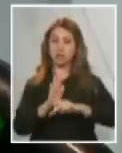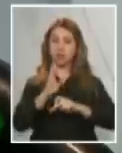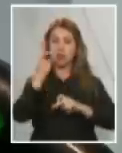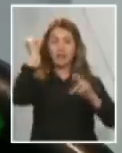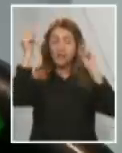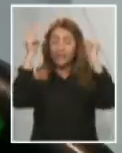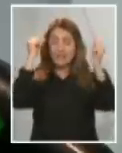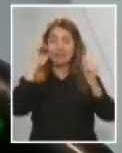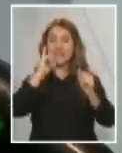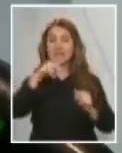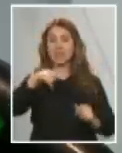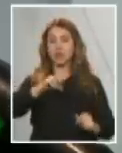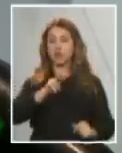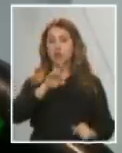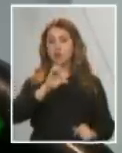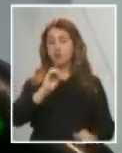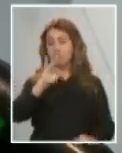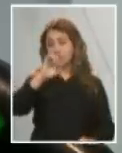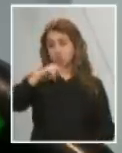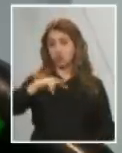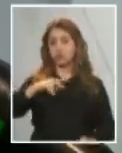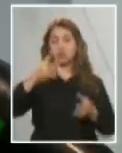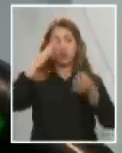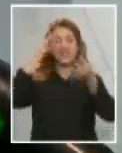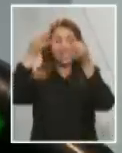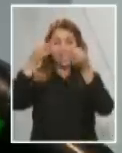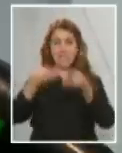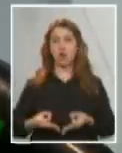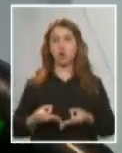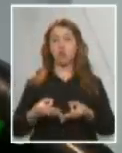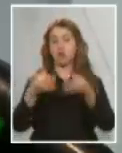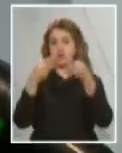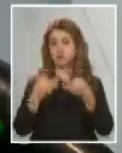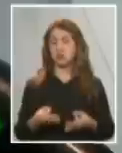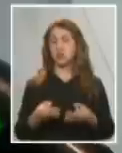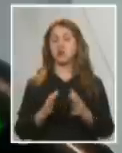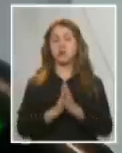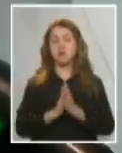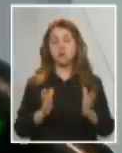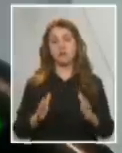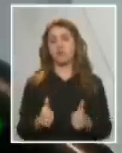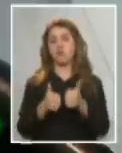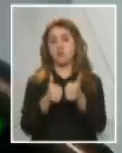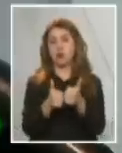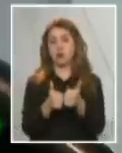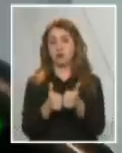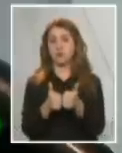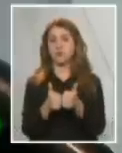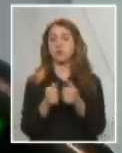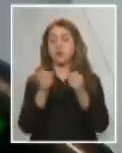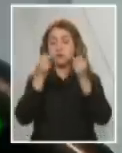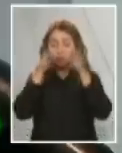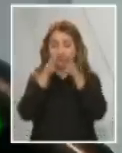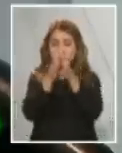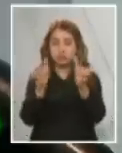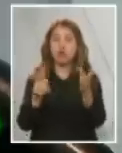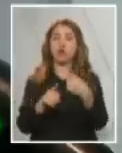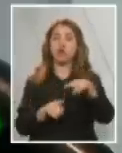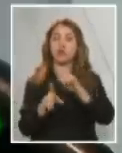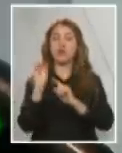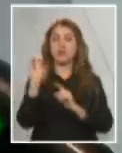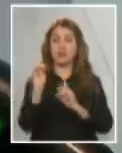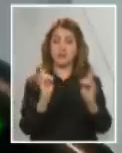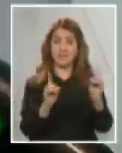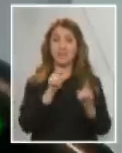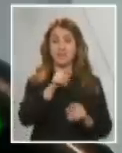esta naturaleza, y que además tengo la convicción de que va a ser muy bueno para ampliar la mirada hacia otras discapacidades,